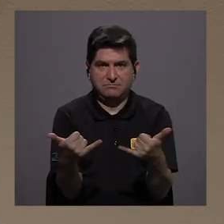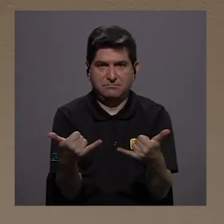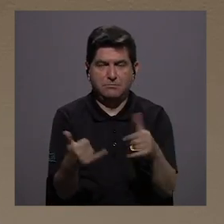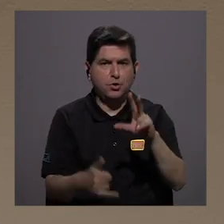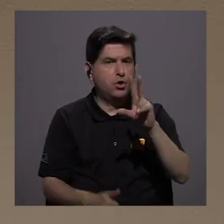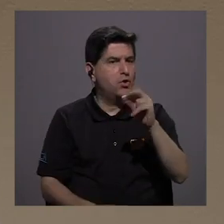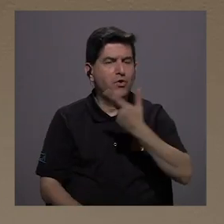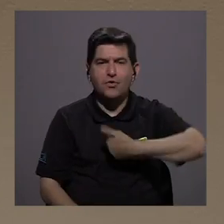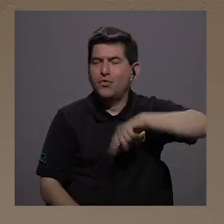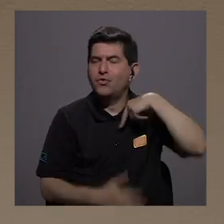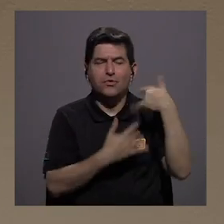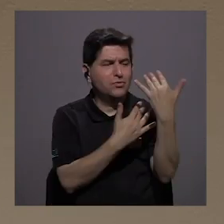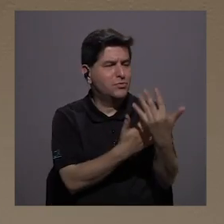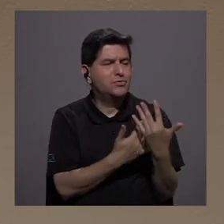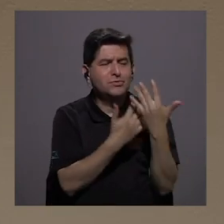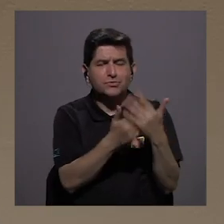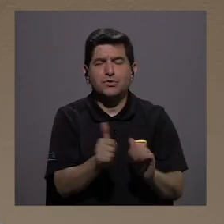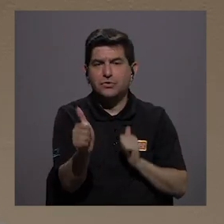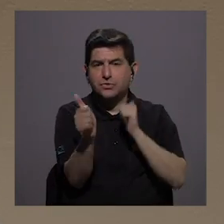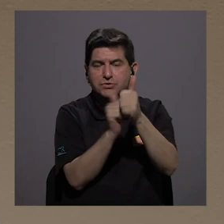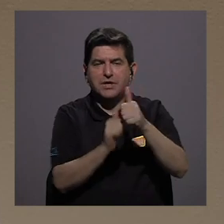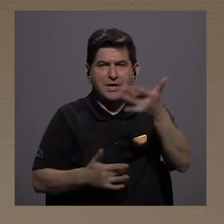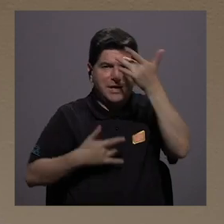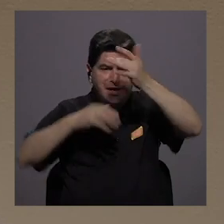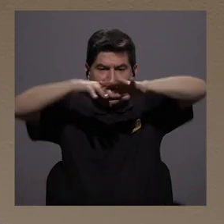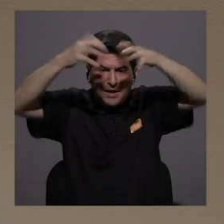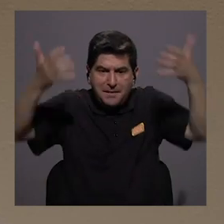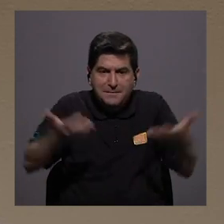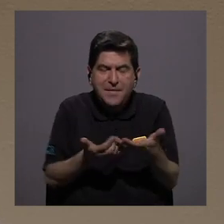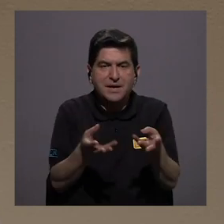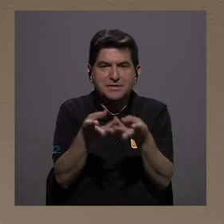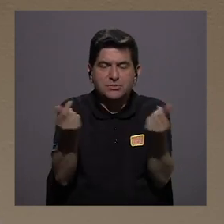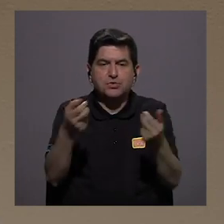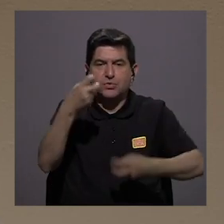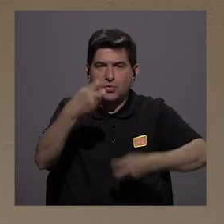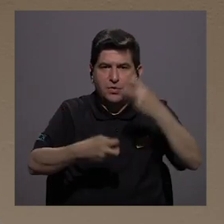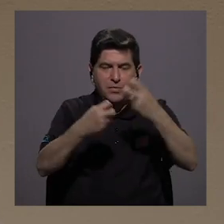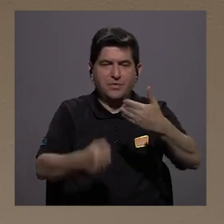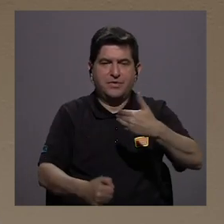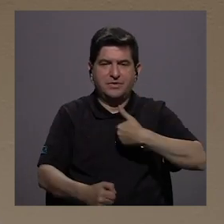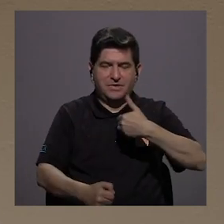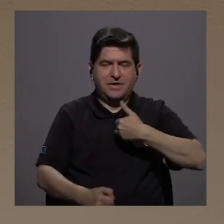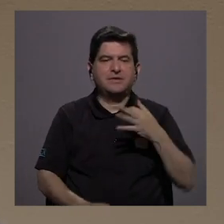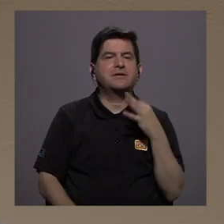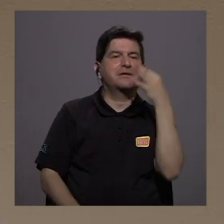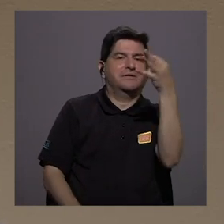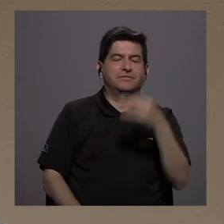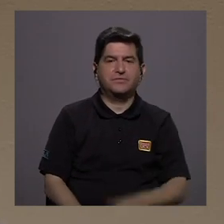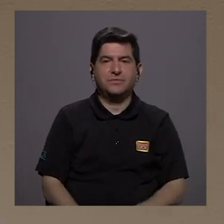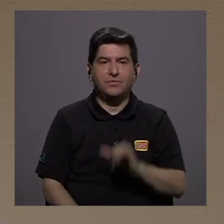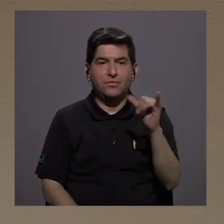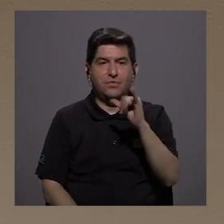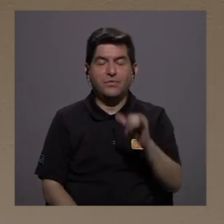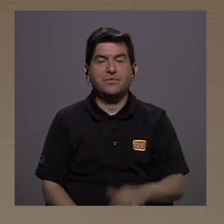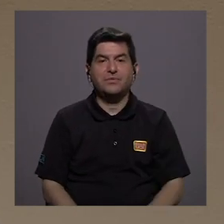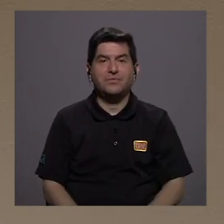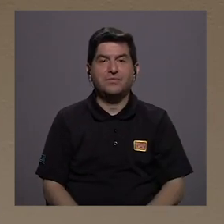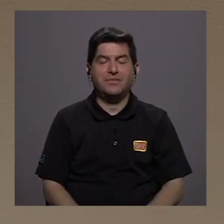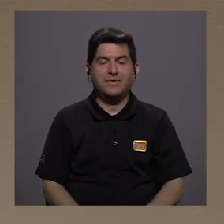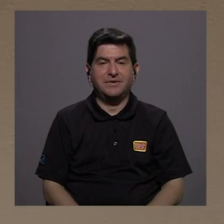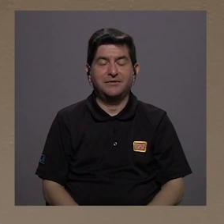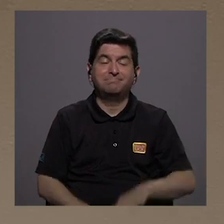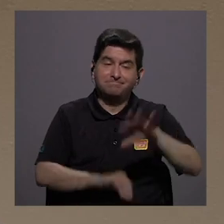No deberíamos de esperar que pase esta pandemia para solucionar los problemas que tenemos de frente. Y también merezca la pena, así